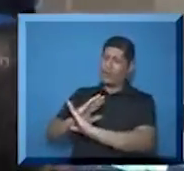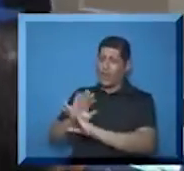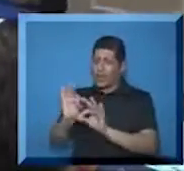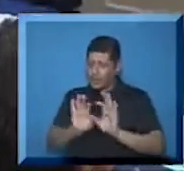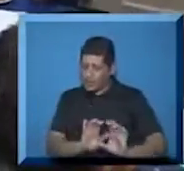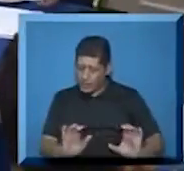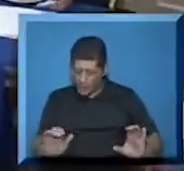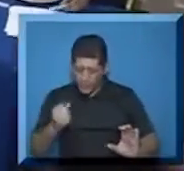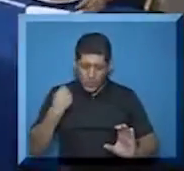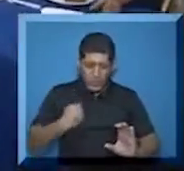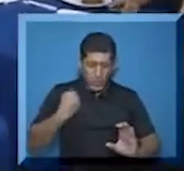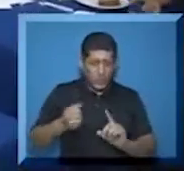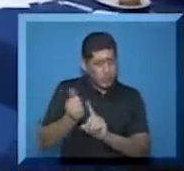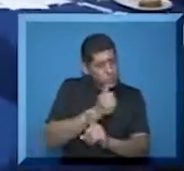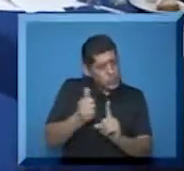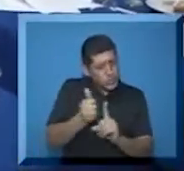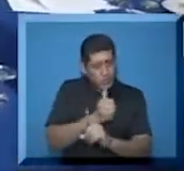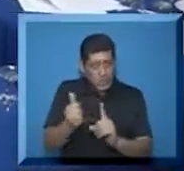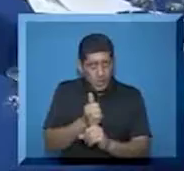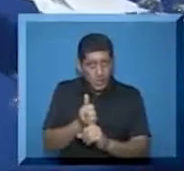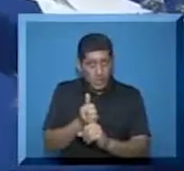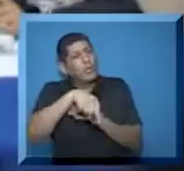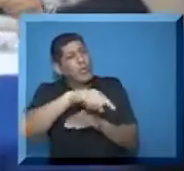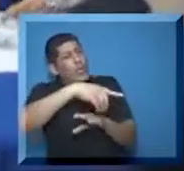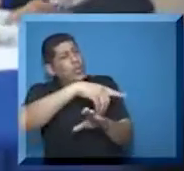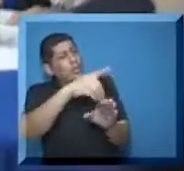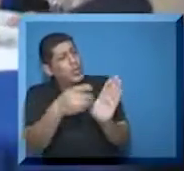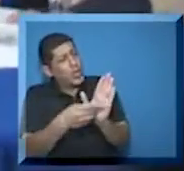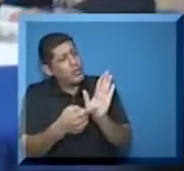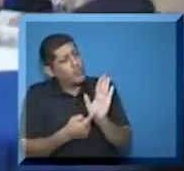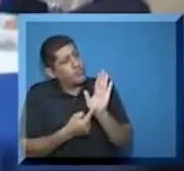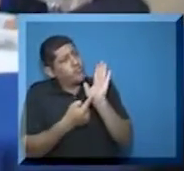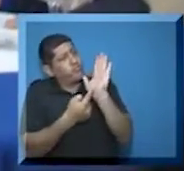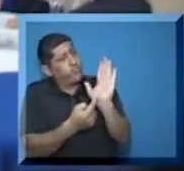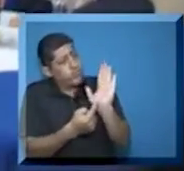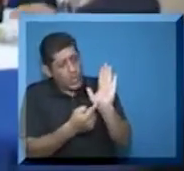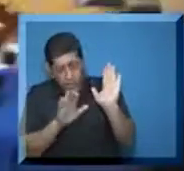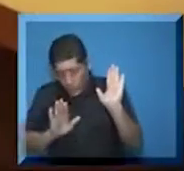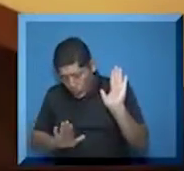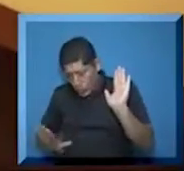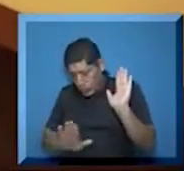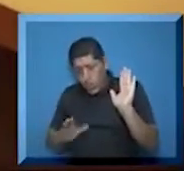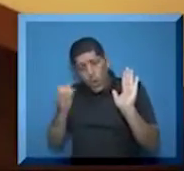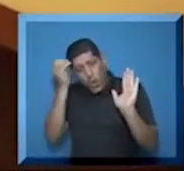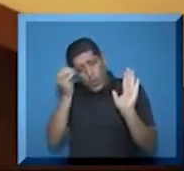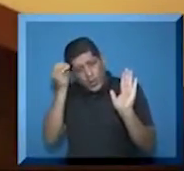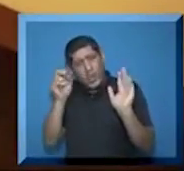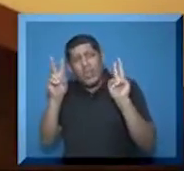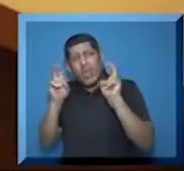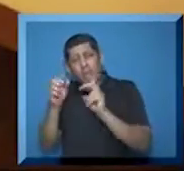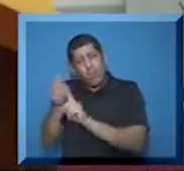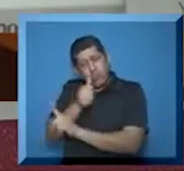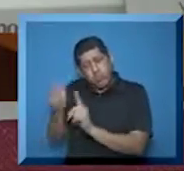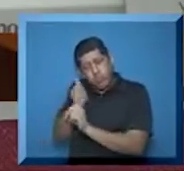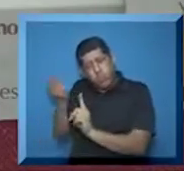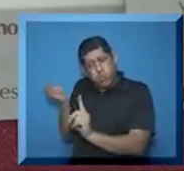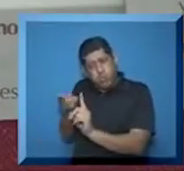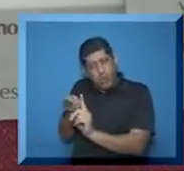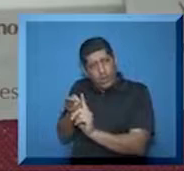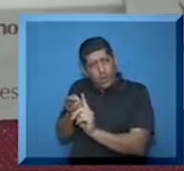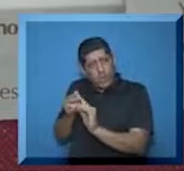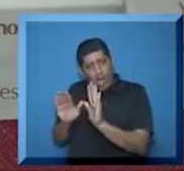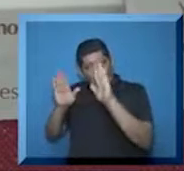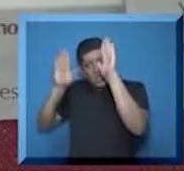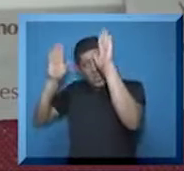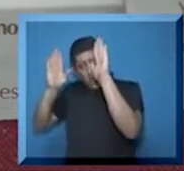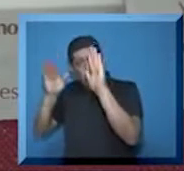en el salvador está integrado por la corte suprema de justicia la procuraduría general de la república la procuraduría